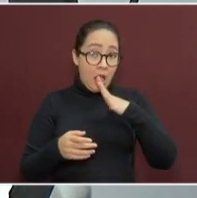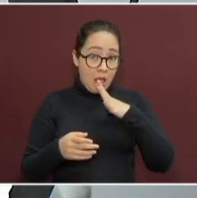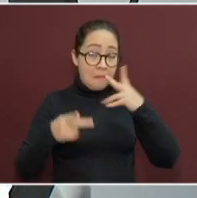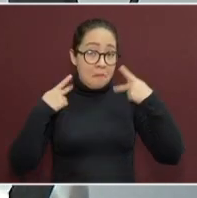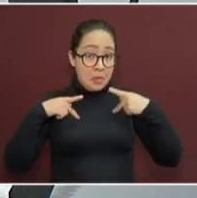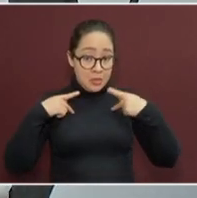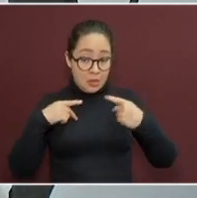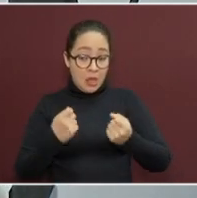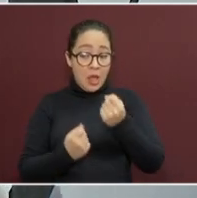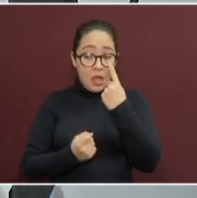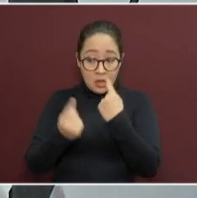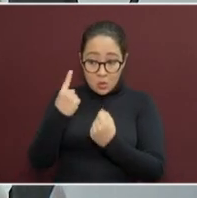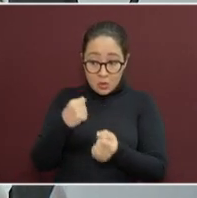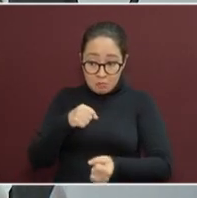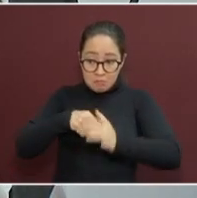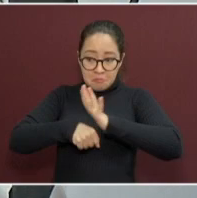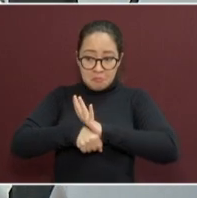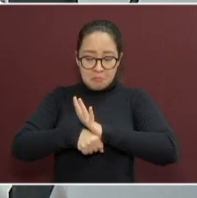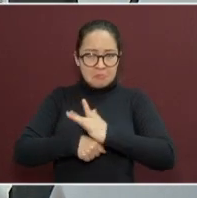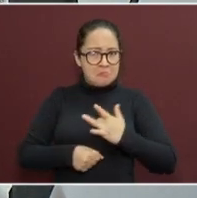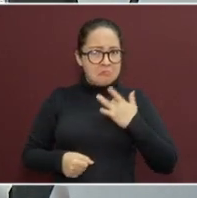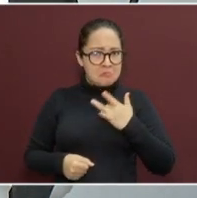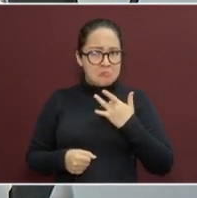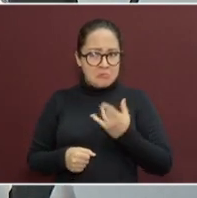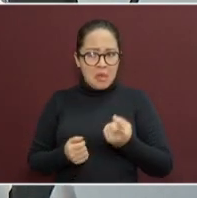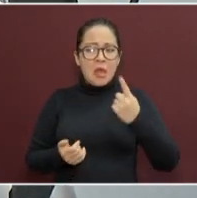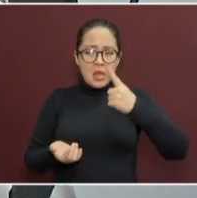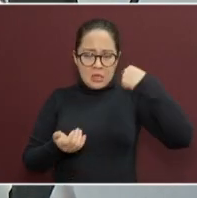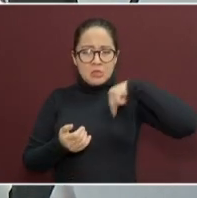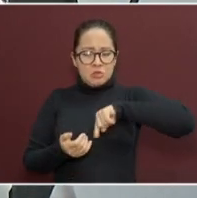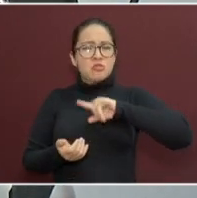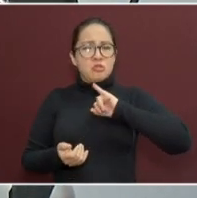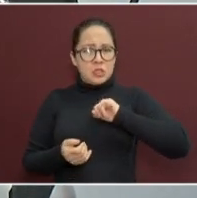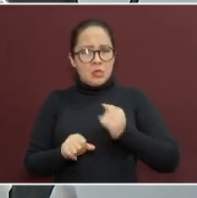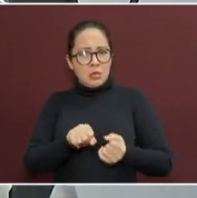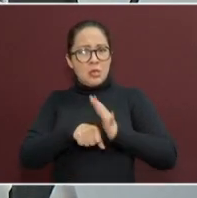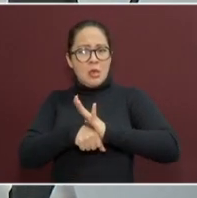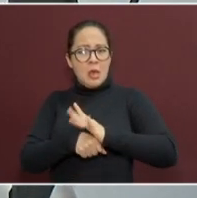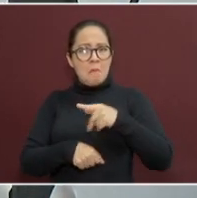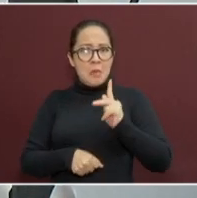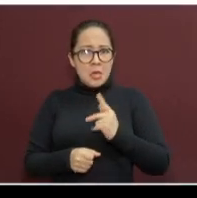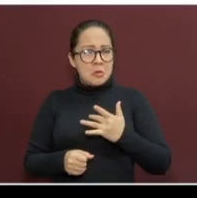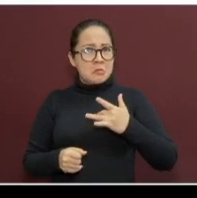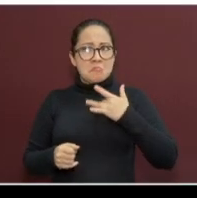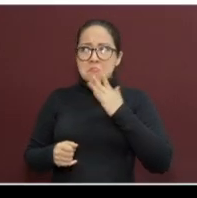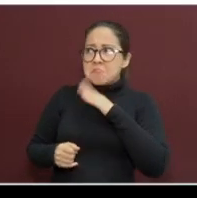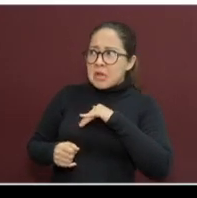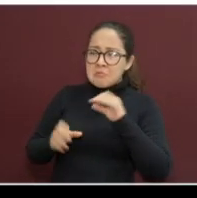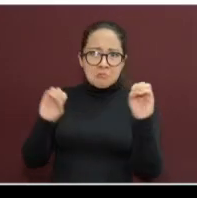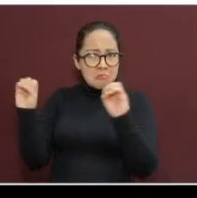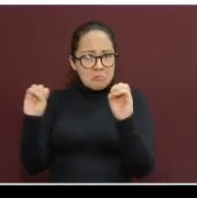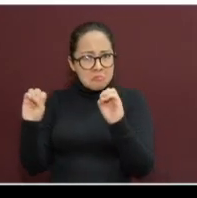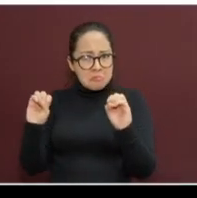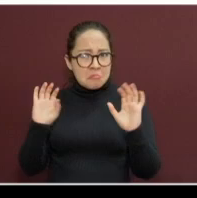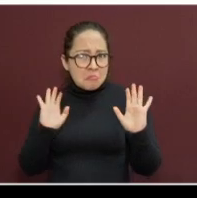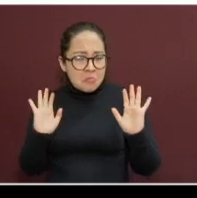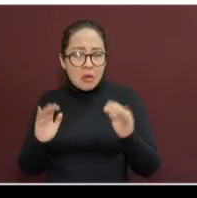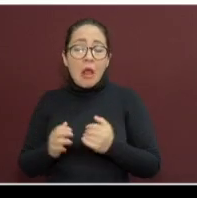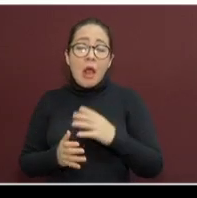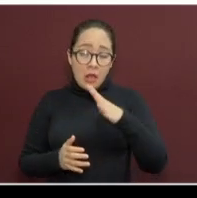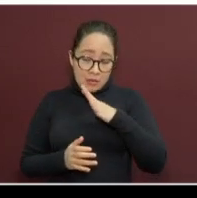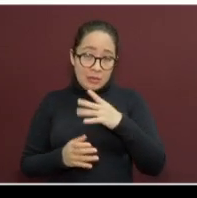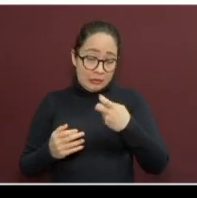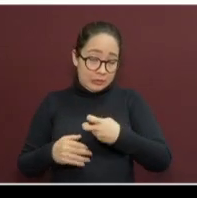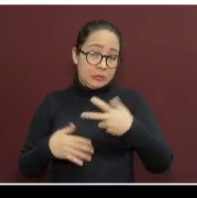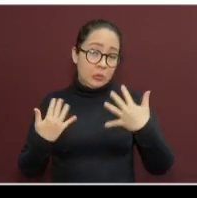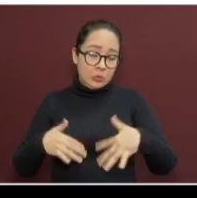y por eso hay que cuidarse aún más les recomiendo visiten la página oficial coronavirus